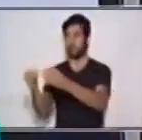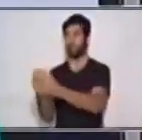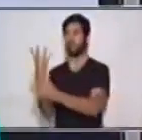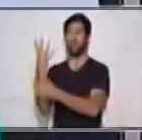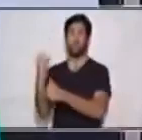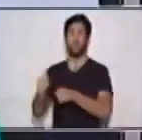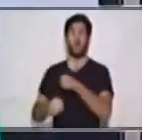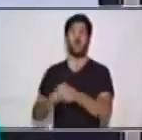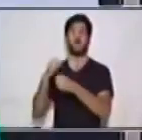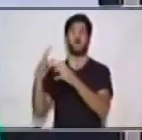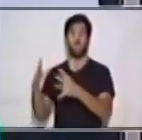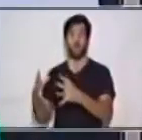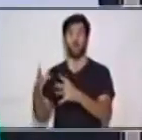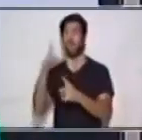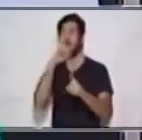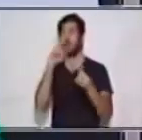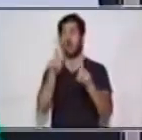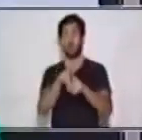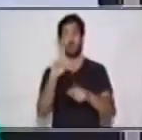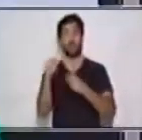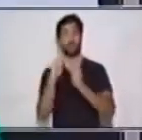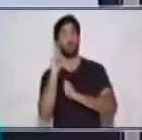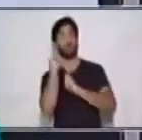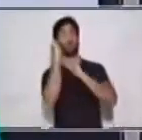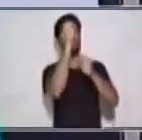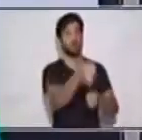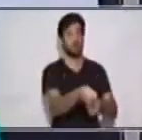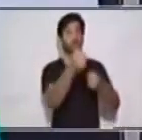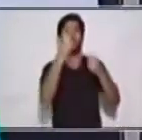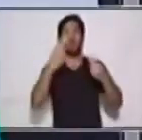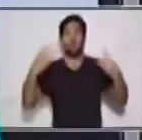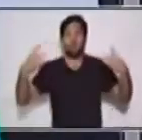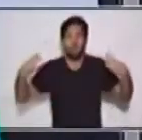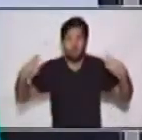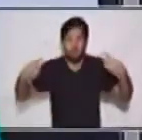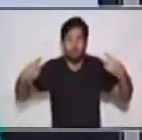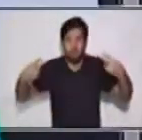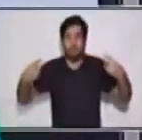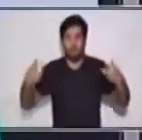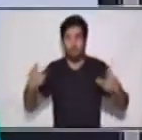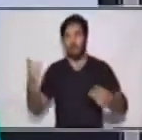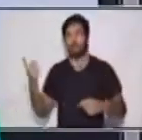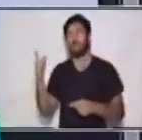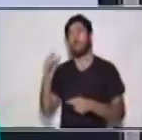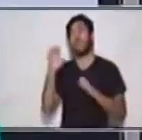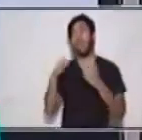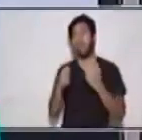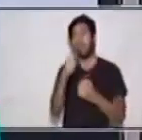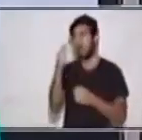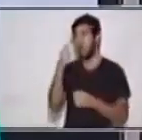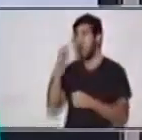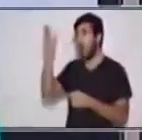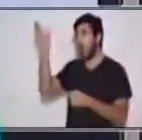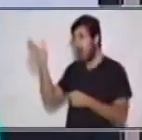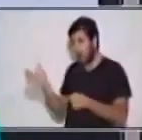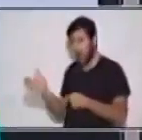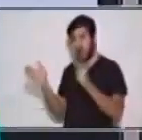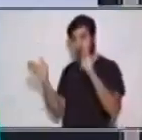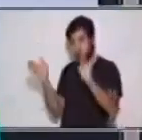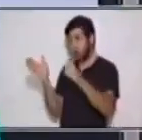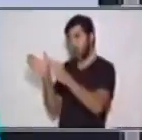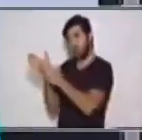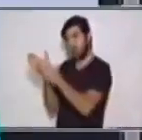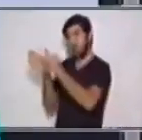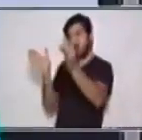frutas tropicales y en la pesca de langosta. Entonces localiza tú los hechos y